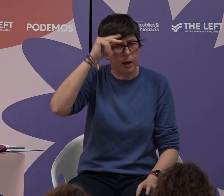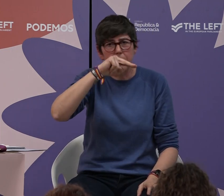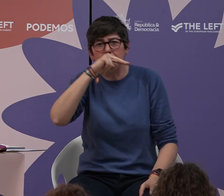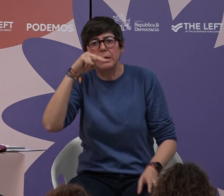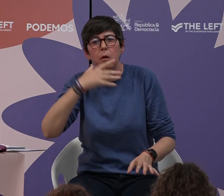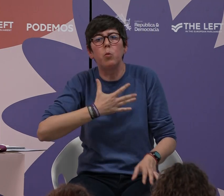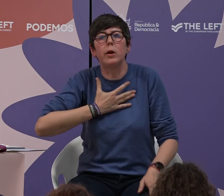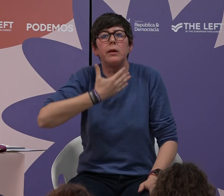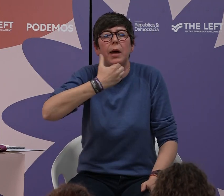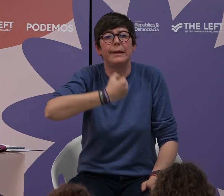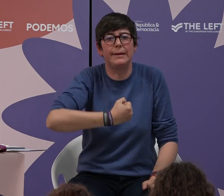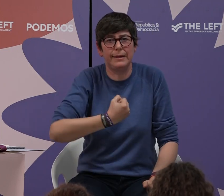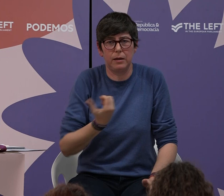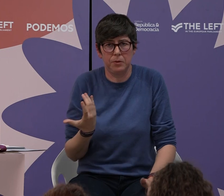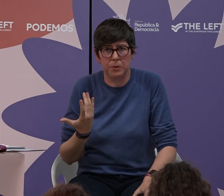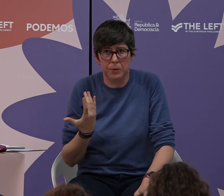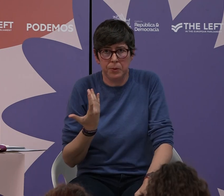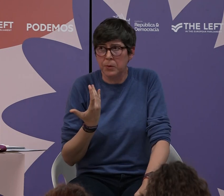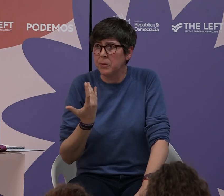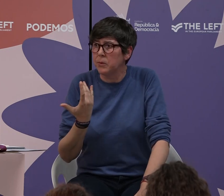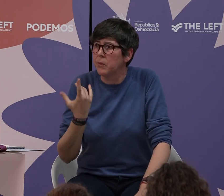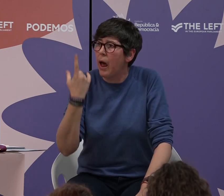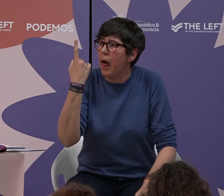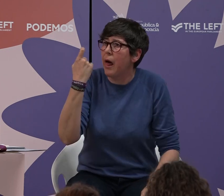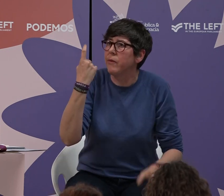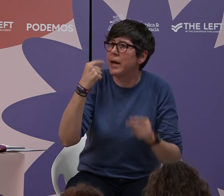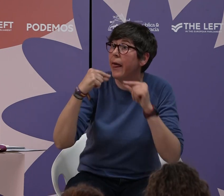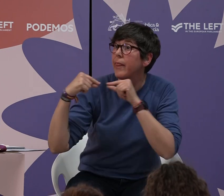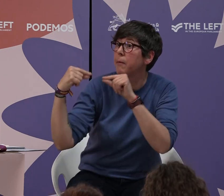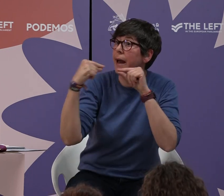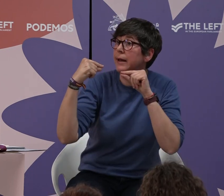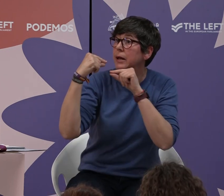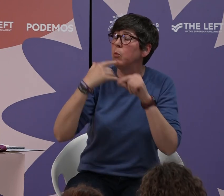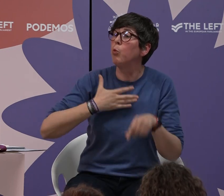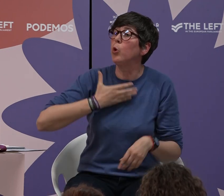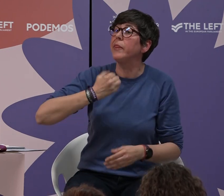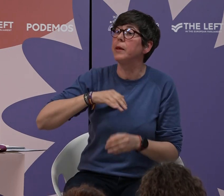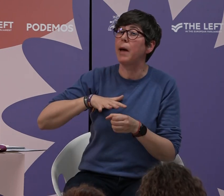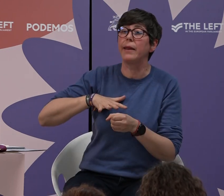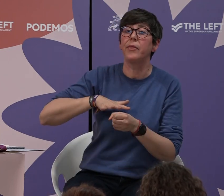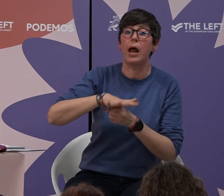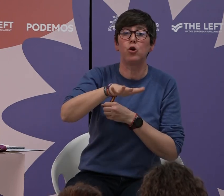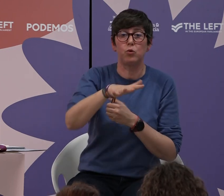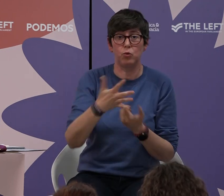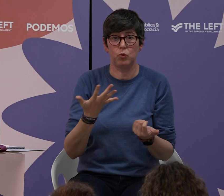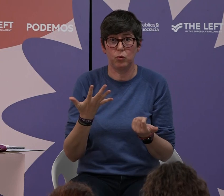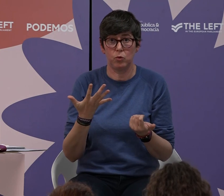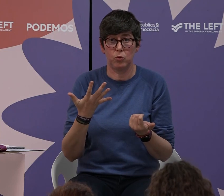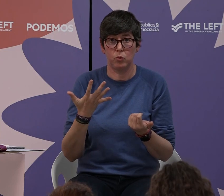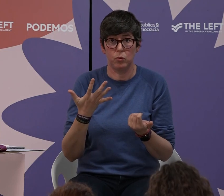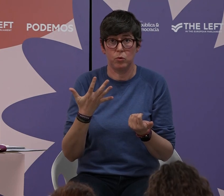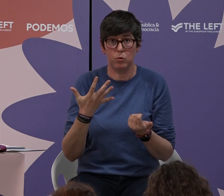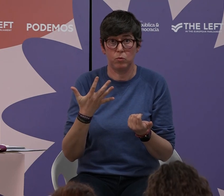Estatal y la política autonómica también pierde un poco de vista la perspectiva local o la perspectiva municipalista